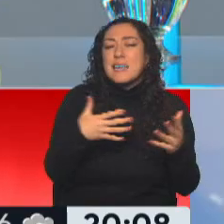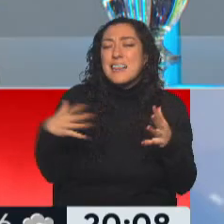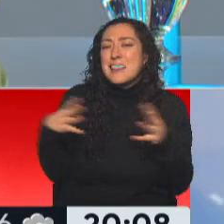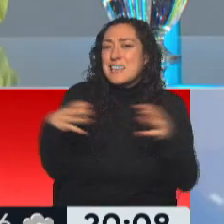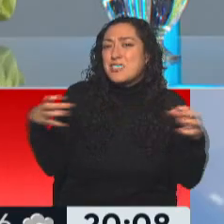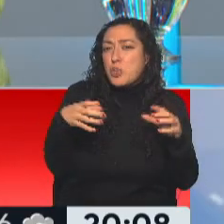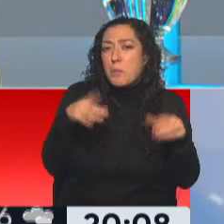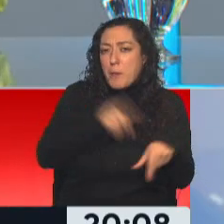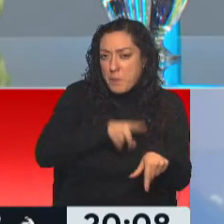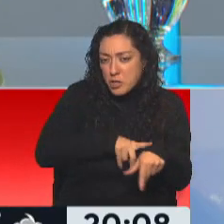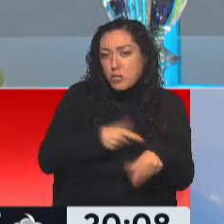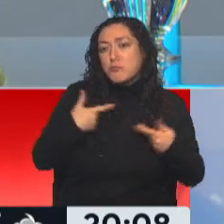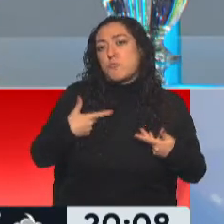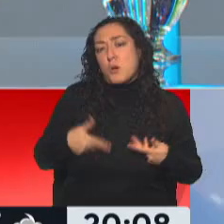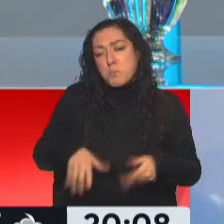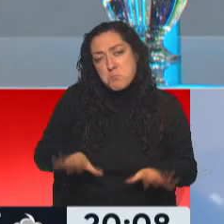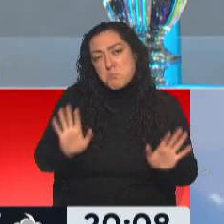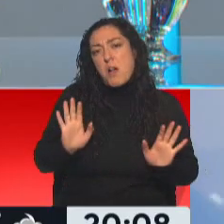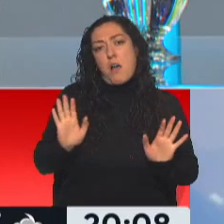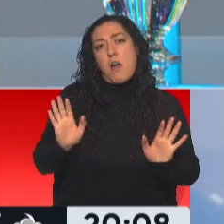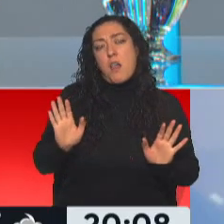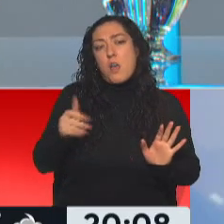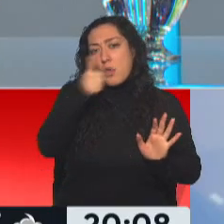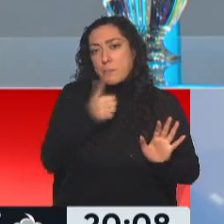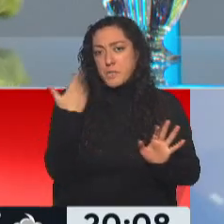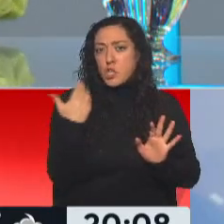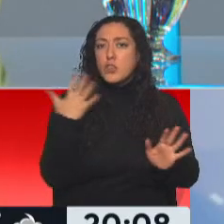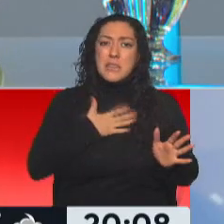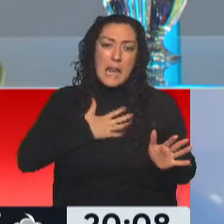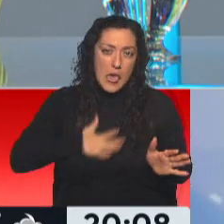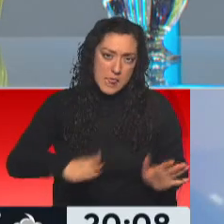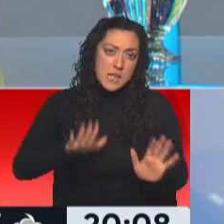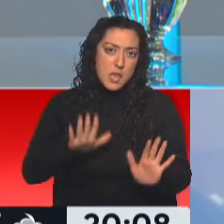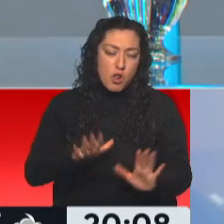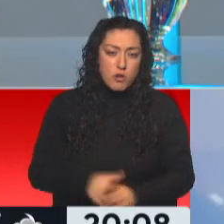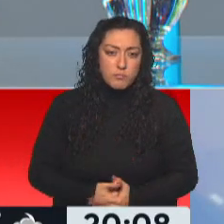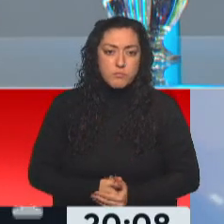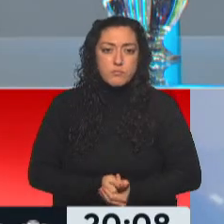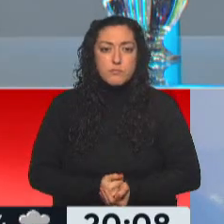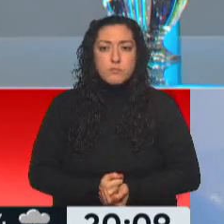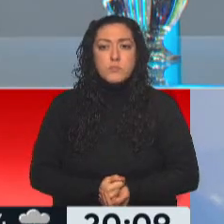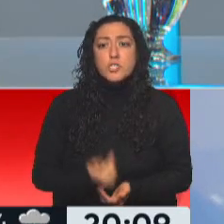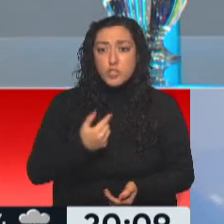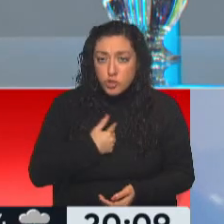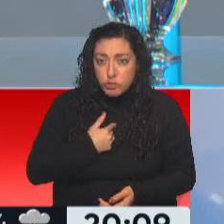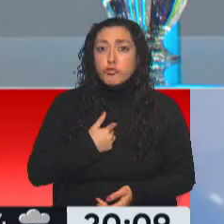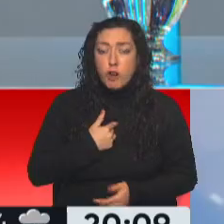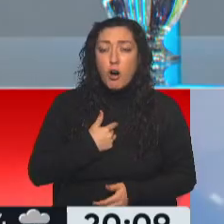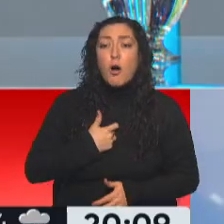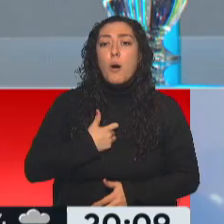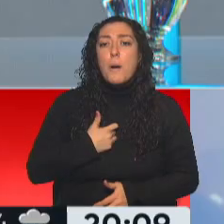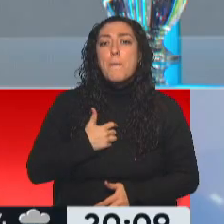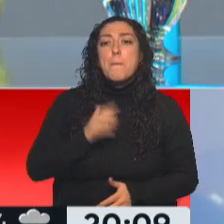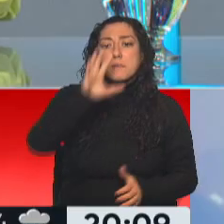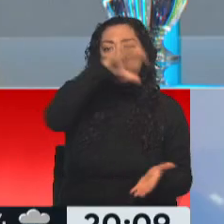en general el día fue bastante tranquilo, digamos, el domingo electoral. De hecho, tuve la posibilidad de ir y hablar en varios